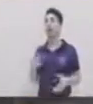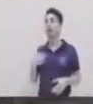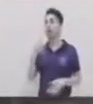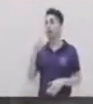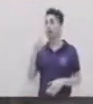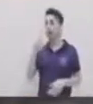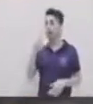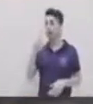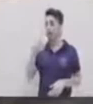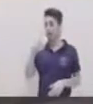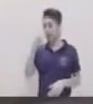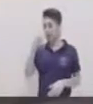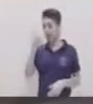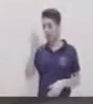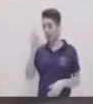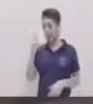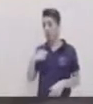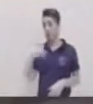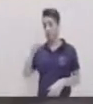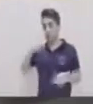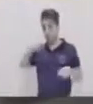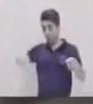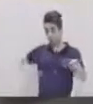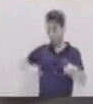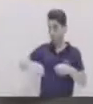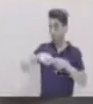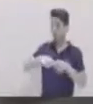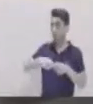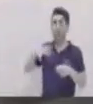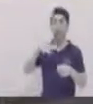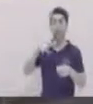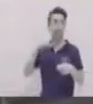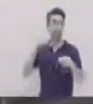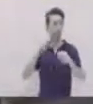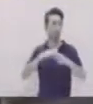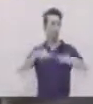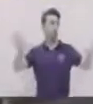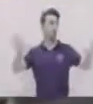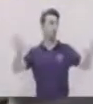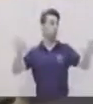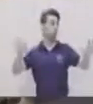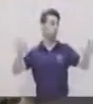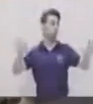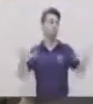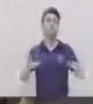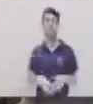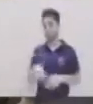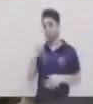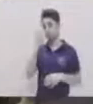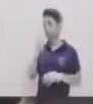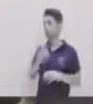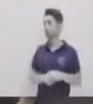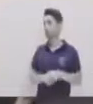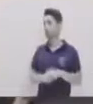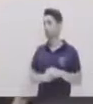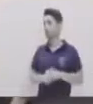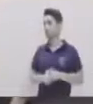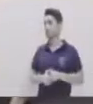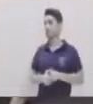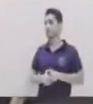electroacústica. O sea que cuando la conectamos, saca un sonido como más electrónico. Bueno, y